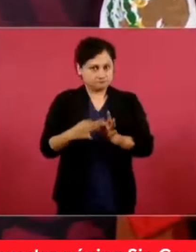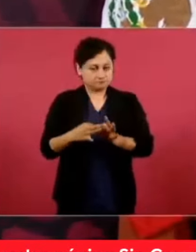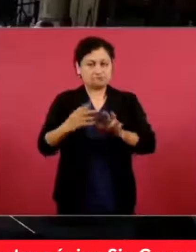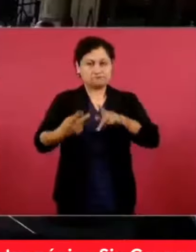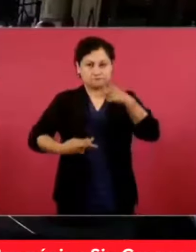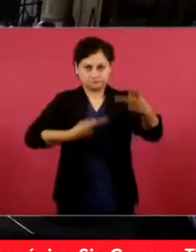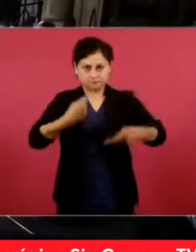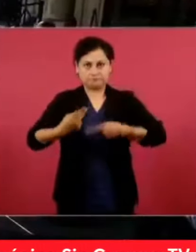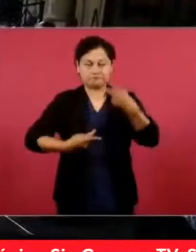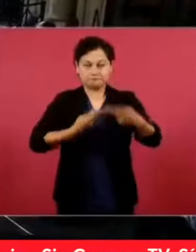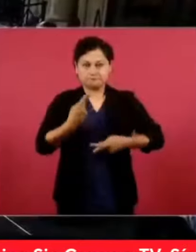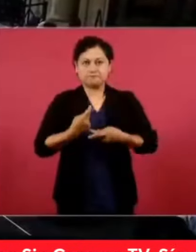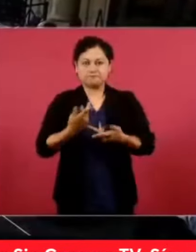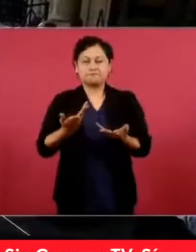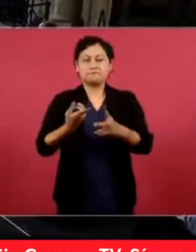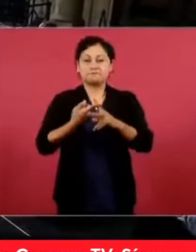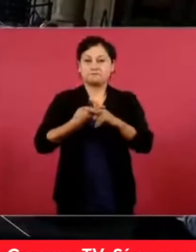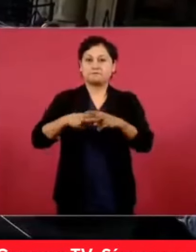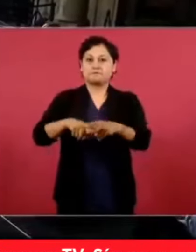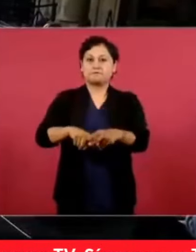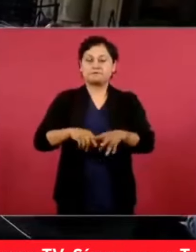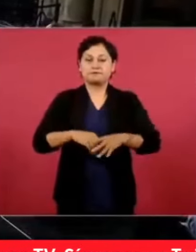Empezamos, licenciado.